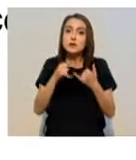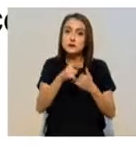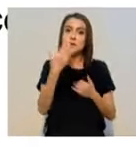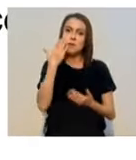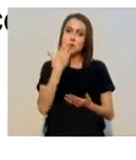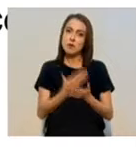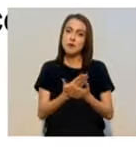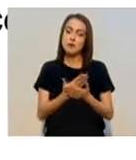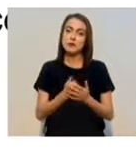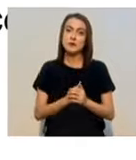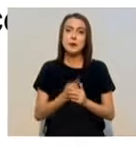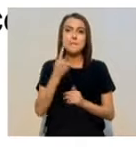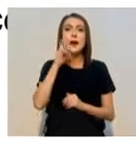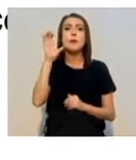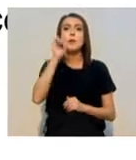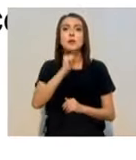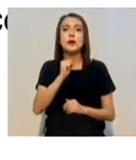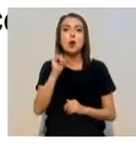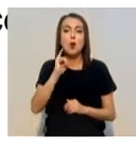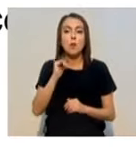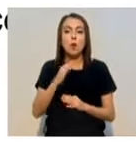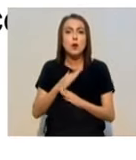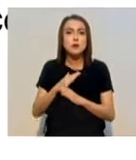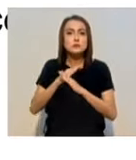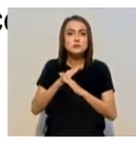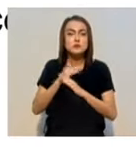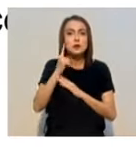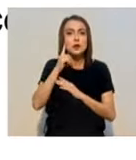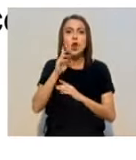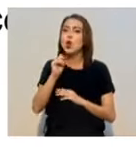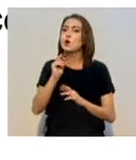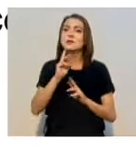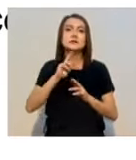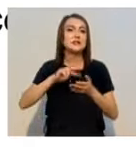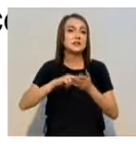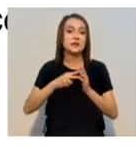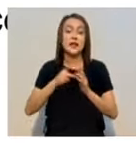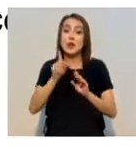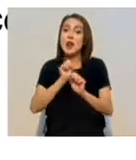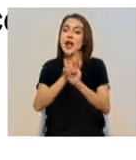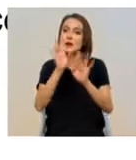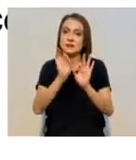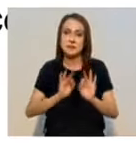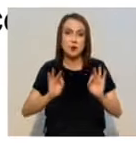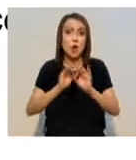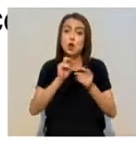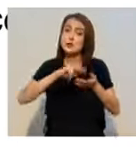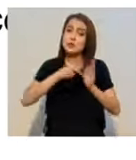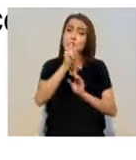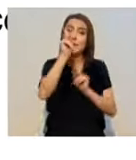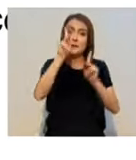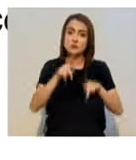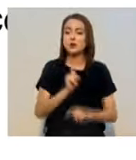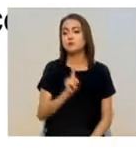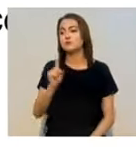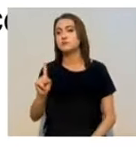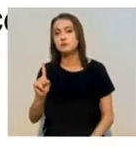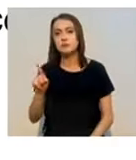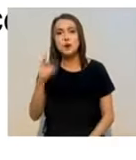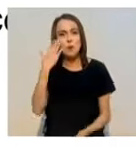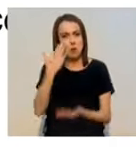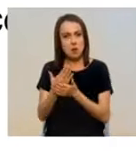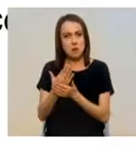Estas pruebas que son para detectar anticuerpos no son para diagnóstico, eso tiene que quedar demasiado claro. No es que una persona va, se hace la